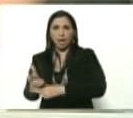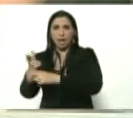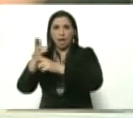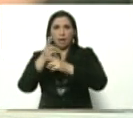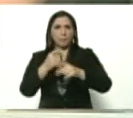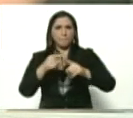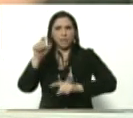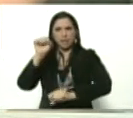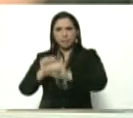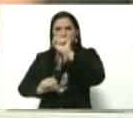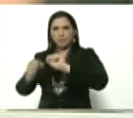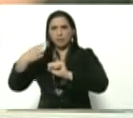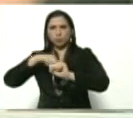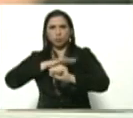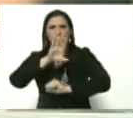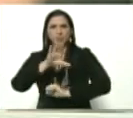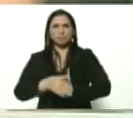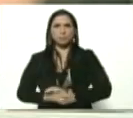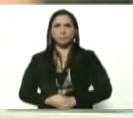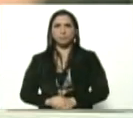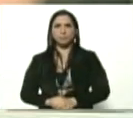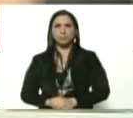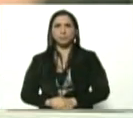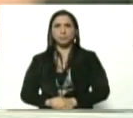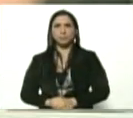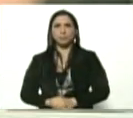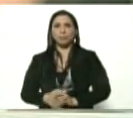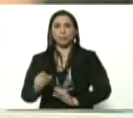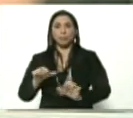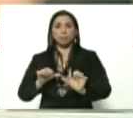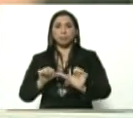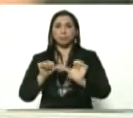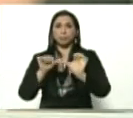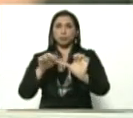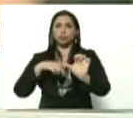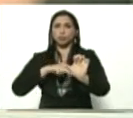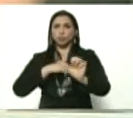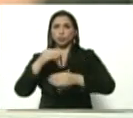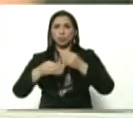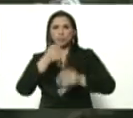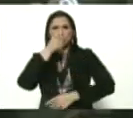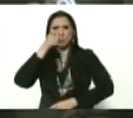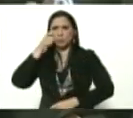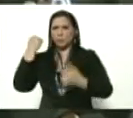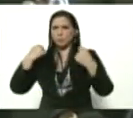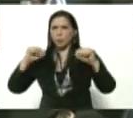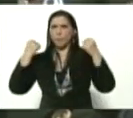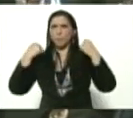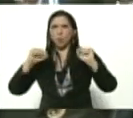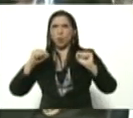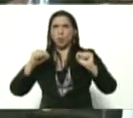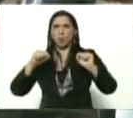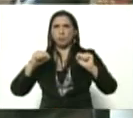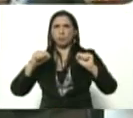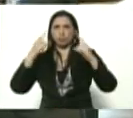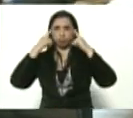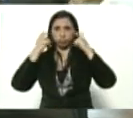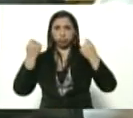para defender nuestro país. Y continuamente hacemos operaciones y ejercicios de entrenamiento.